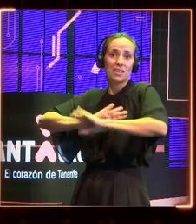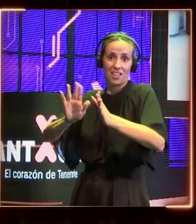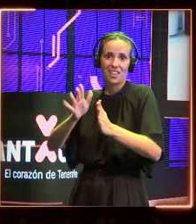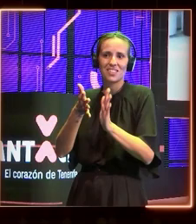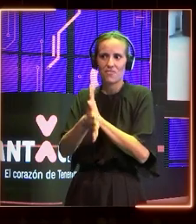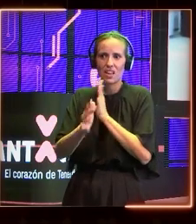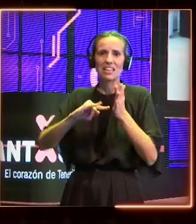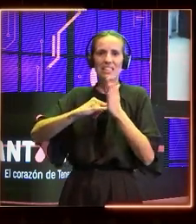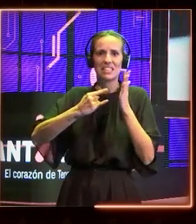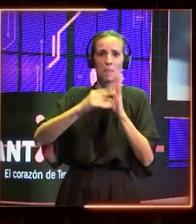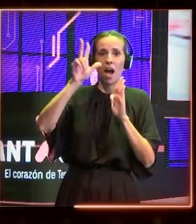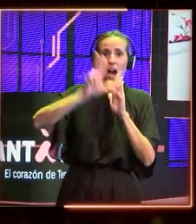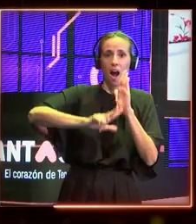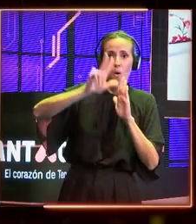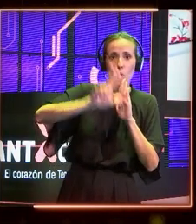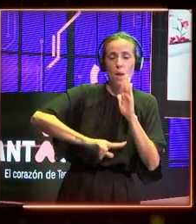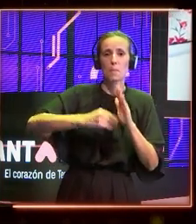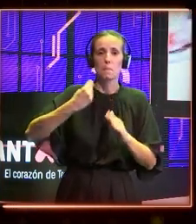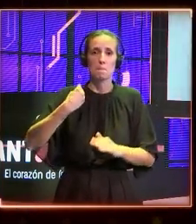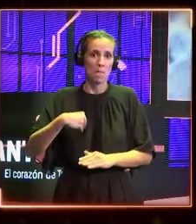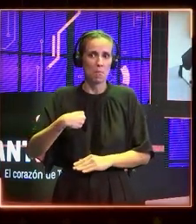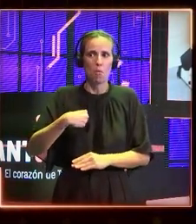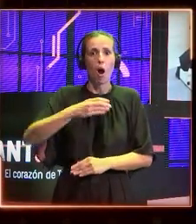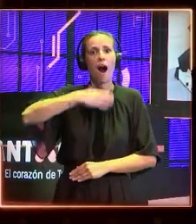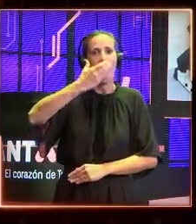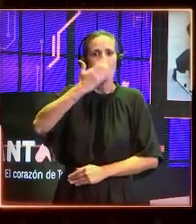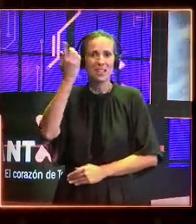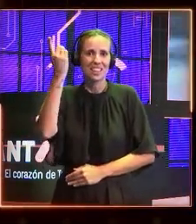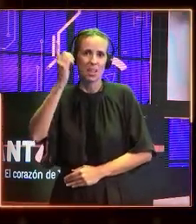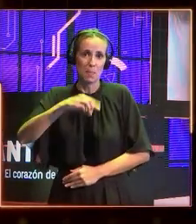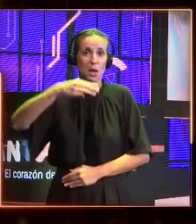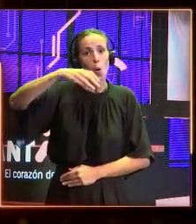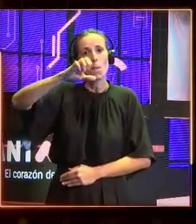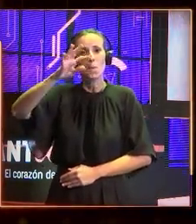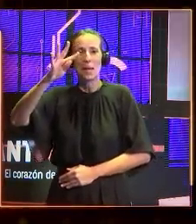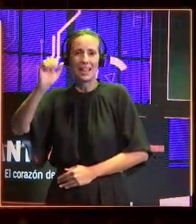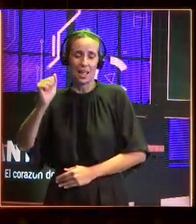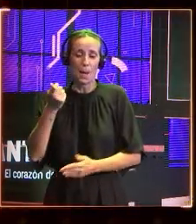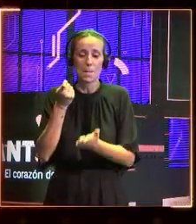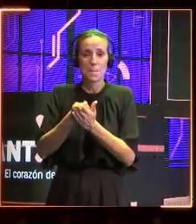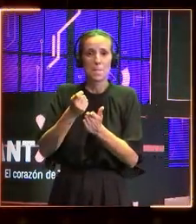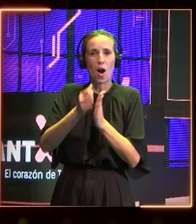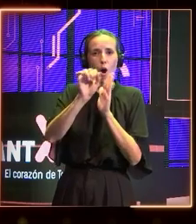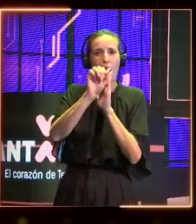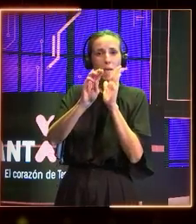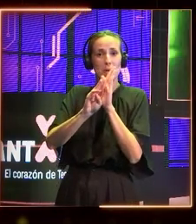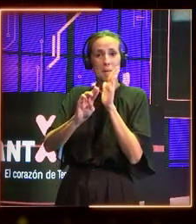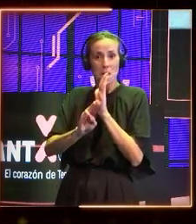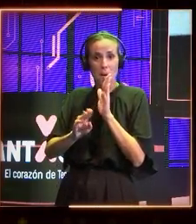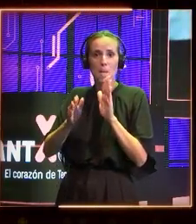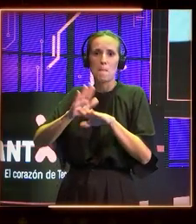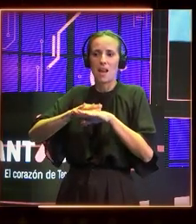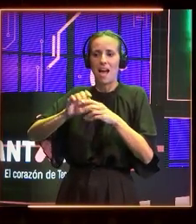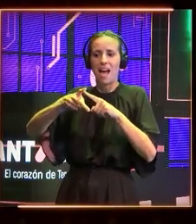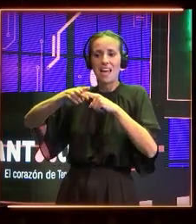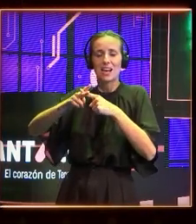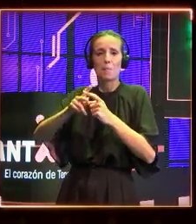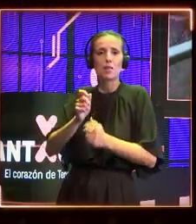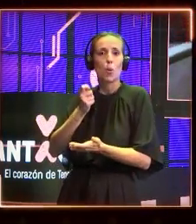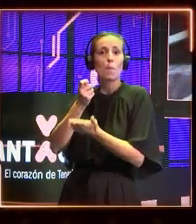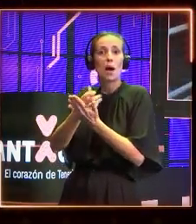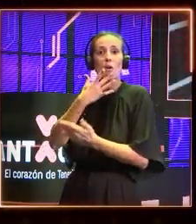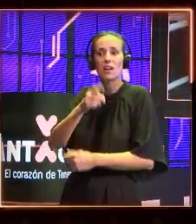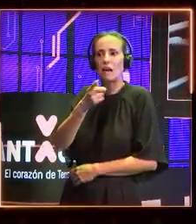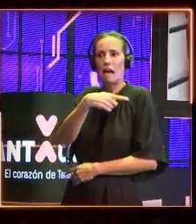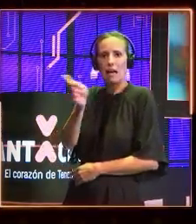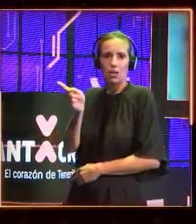hardware no de meta y de Apple que los pagos que se generan por estas aplicaciones para hacer diferentes herramientas pues se generan ingresos para ellos y este es